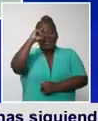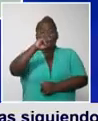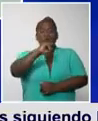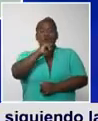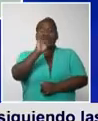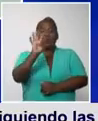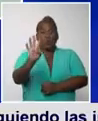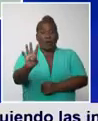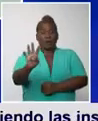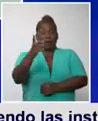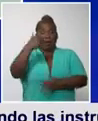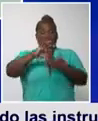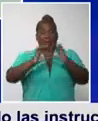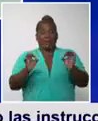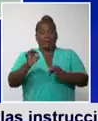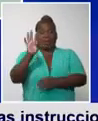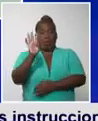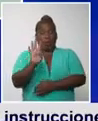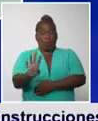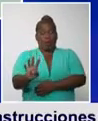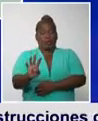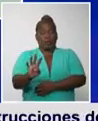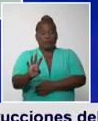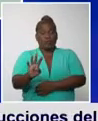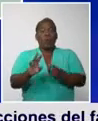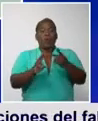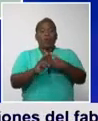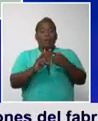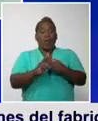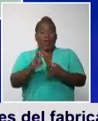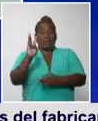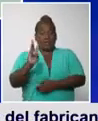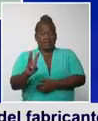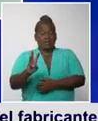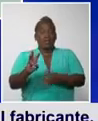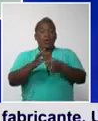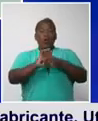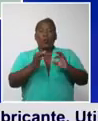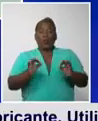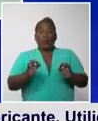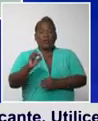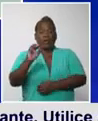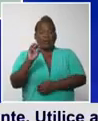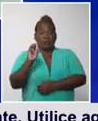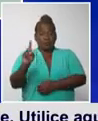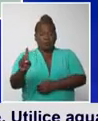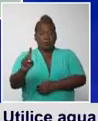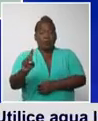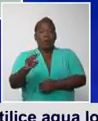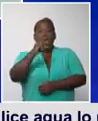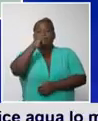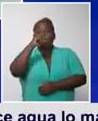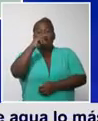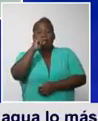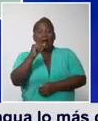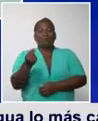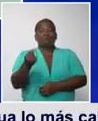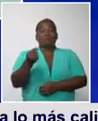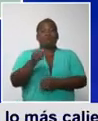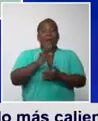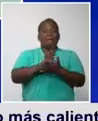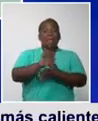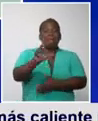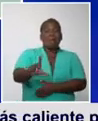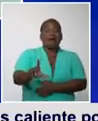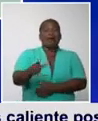igual que en Artemisa. Guanajay 3, Guira de Melena, Bauta, Mariel y San Cristóbal, un caso autóctono de